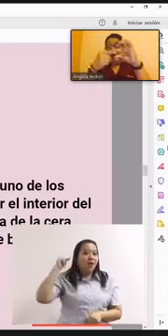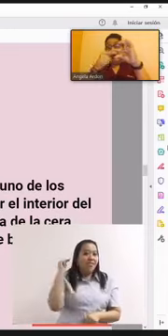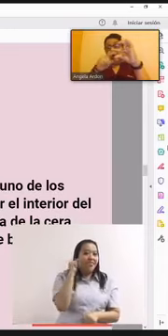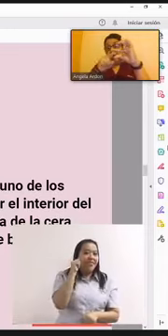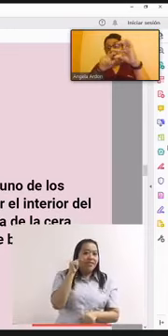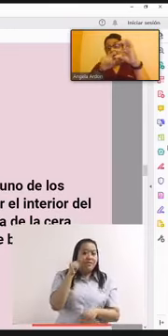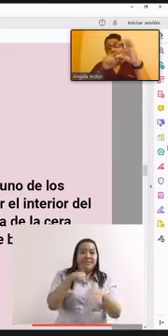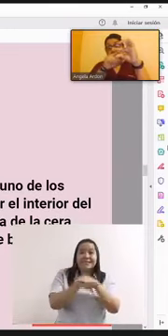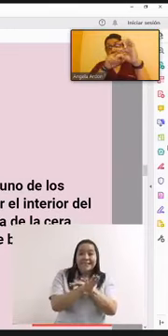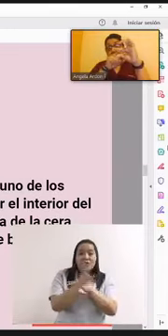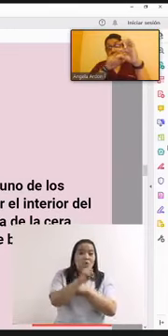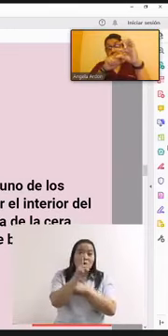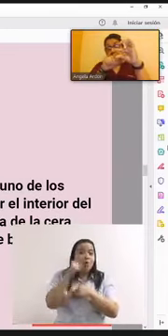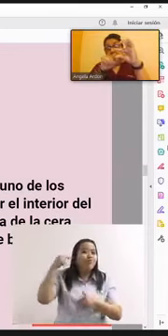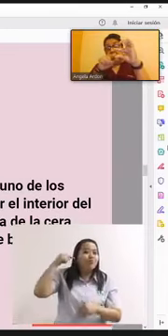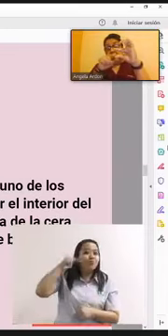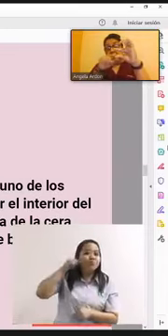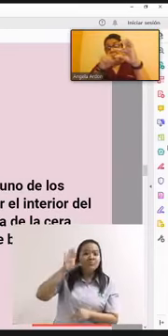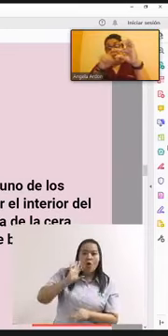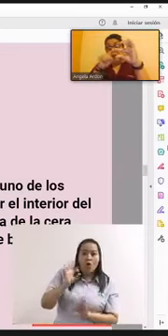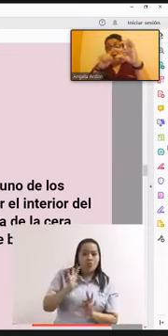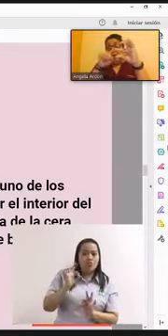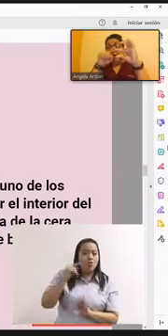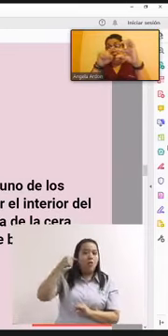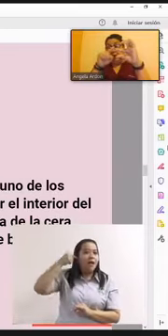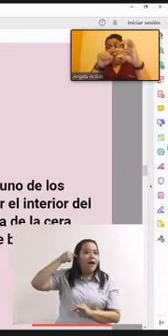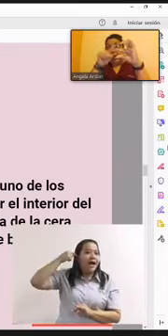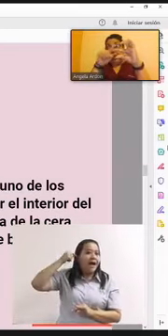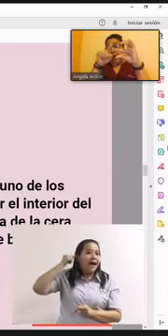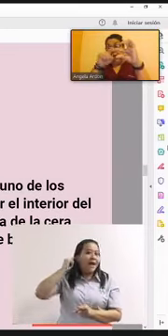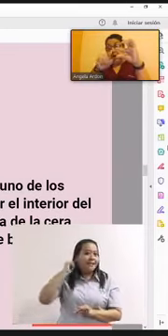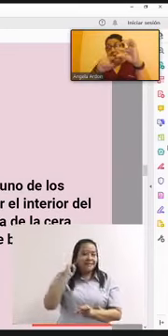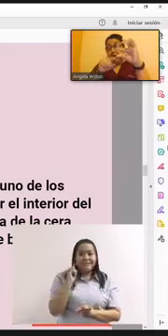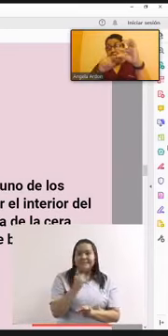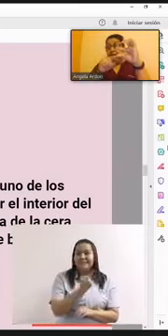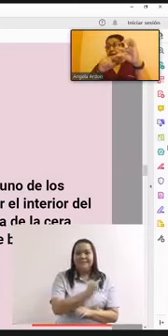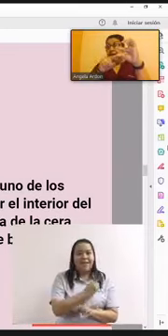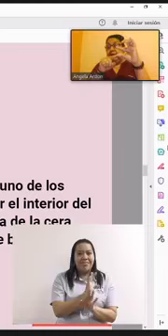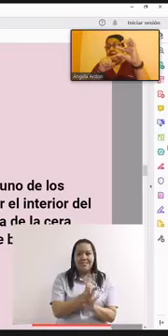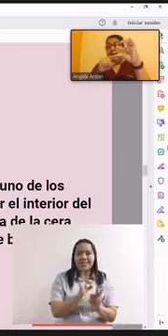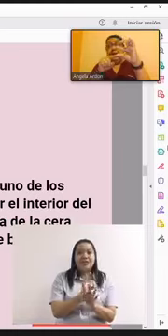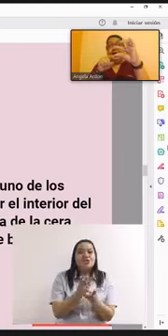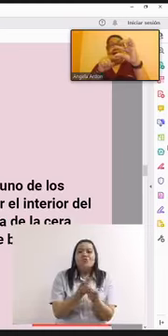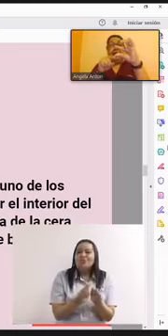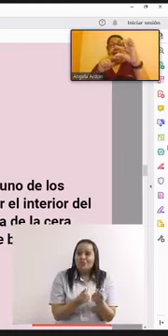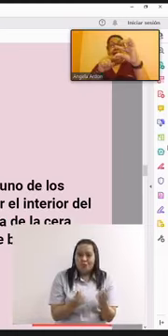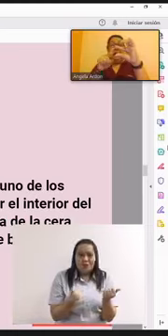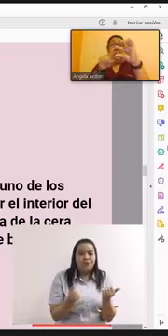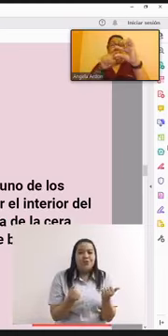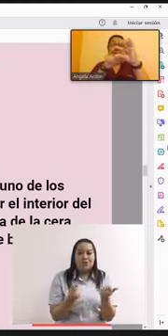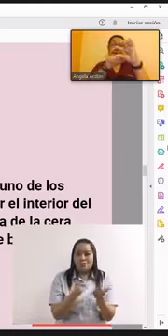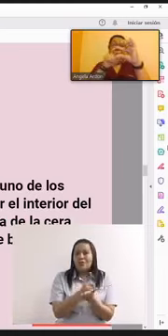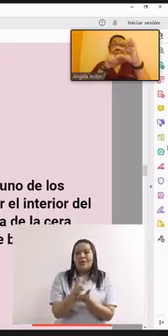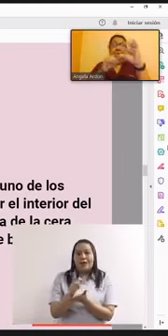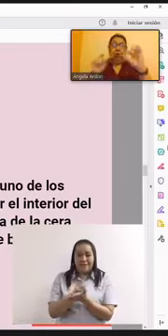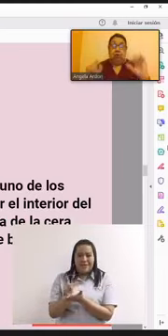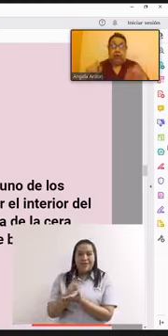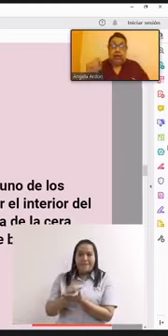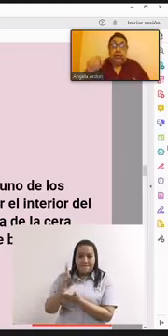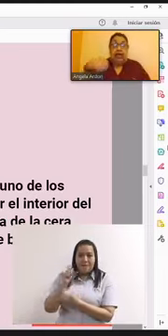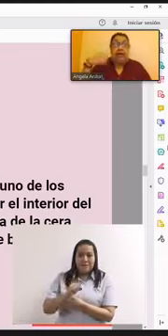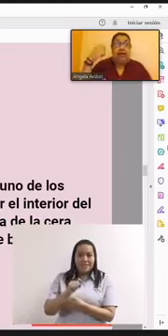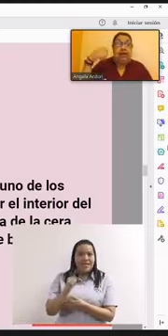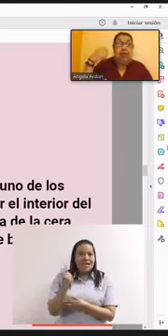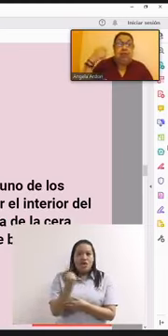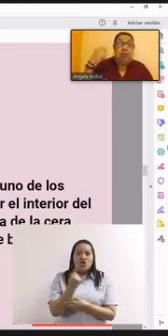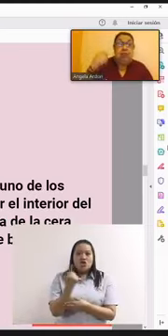canal auditivo. Yo le digo la pista. Yo le digo al pabellón, le digo que es la acera y es el caminito,